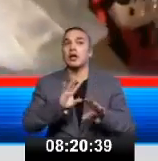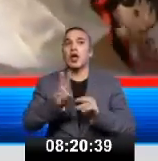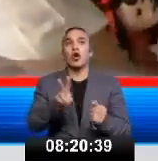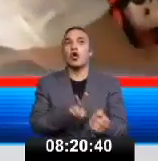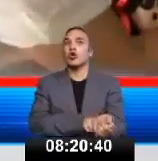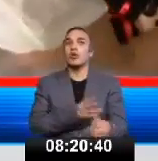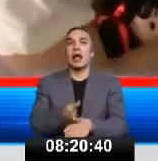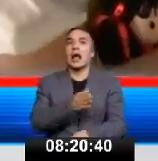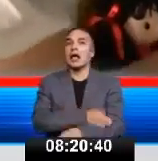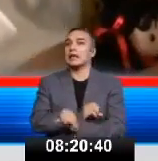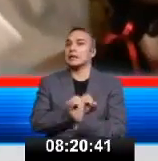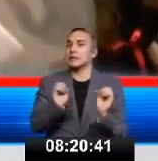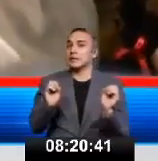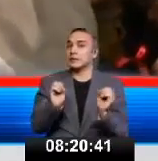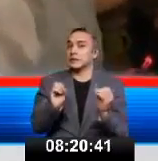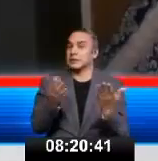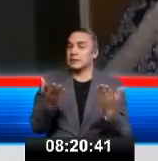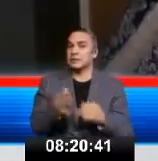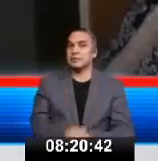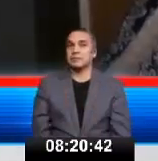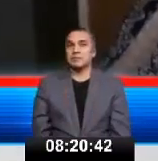tradición. Gracias a mi Dios,